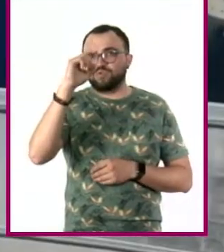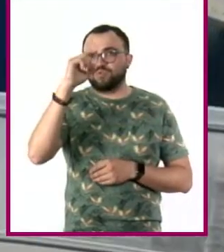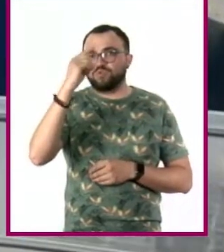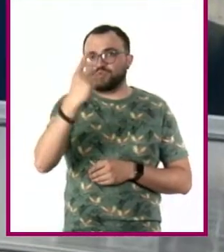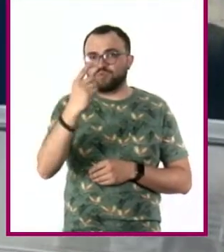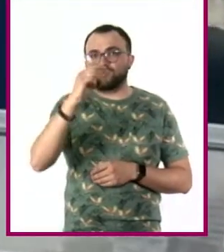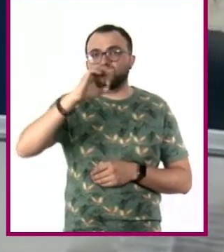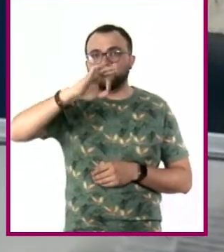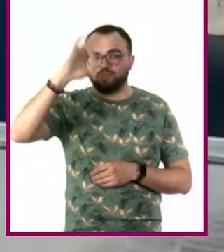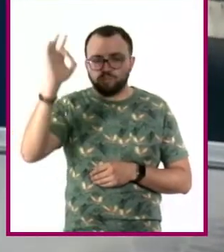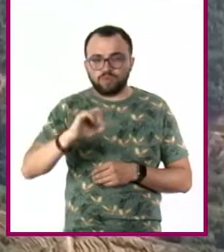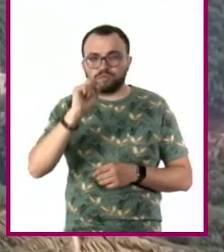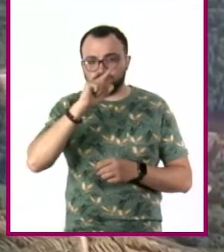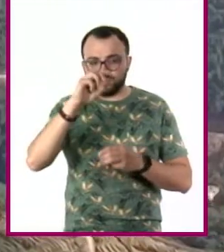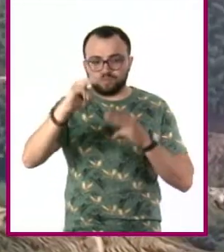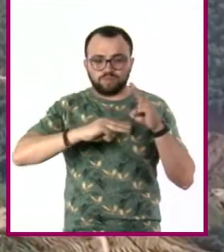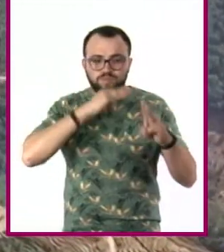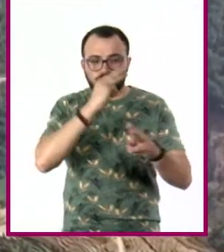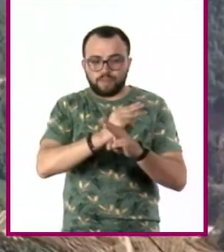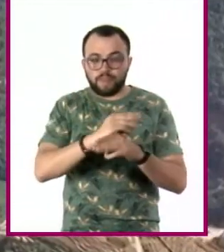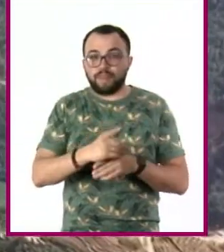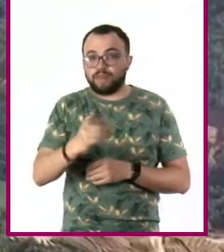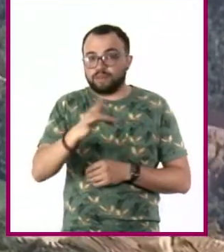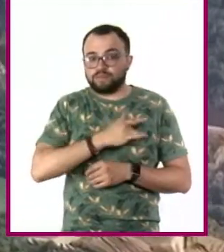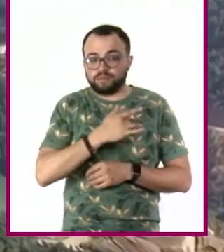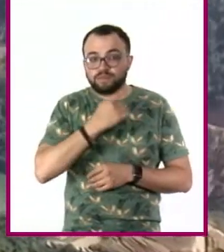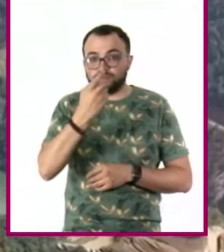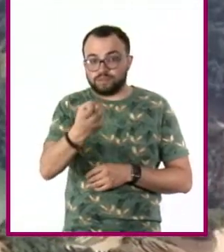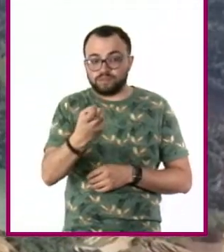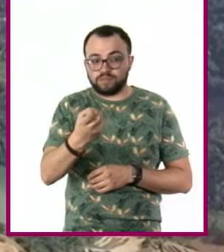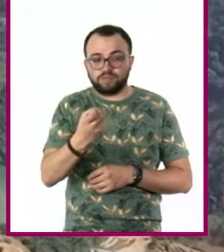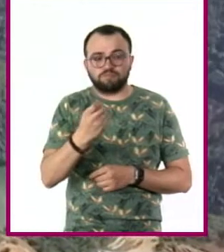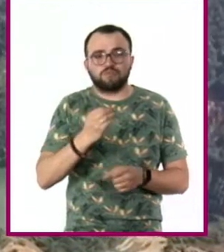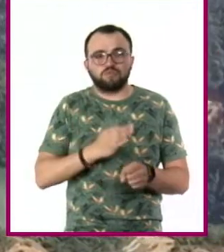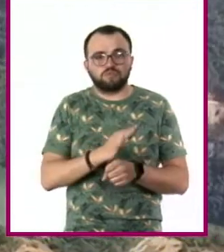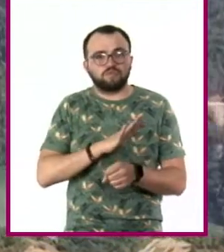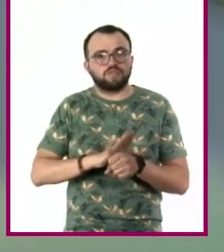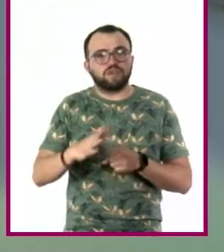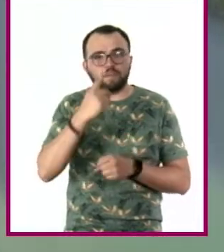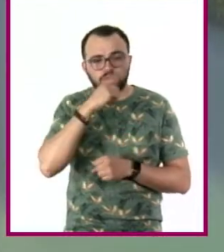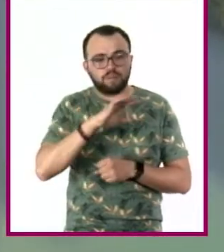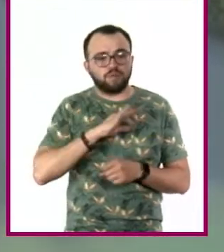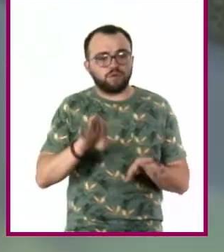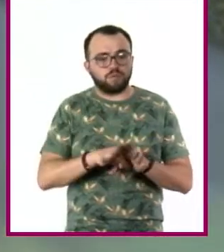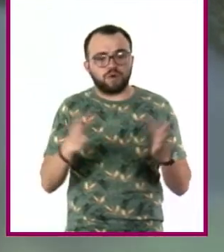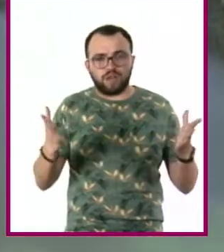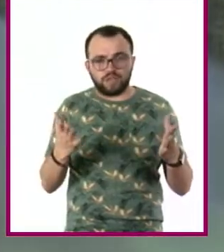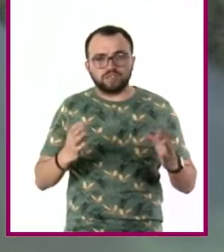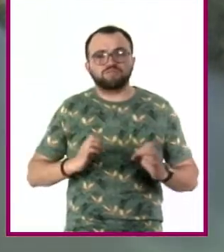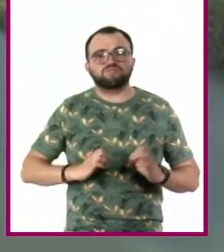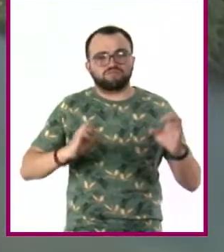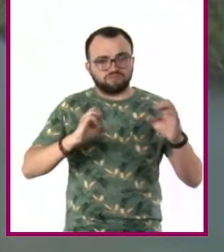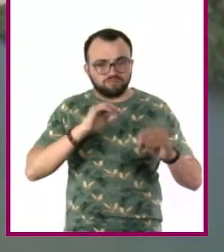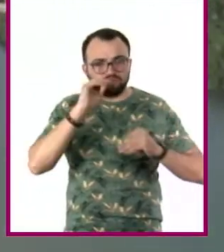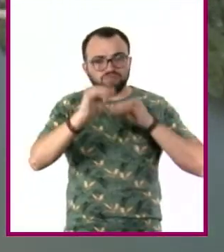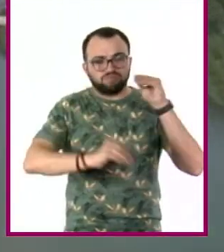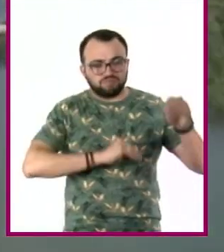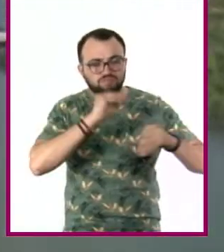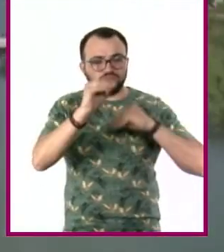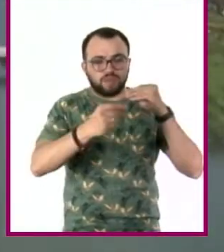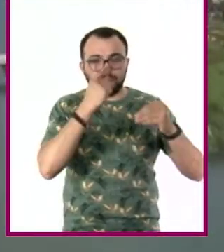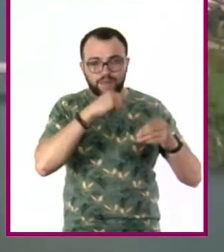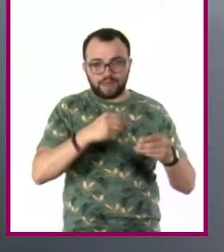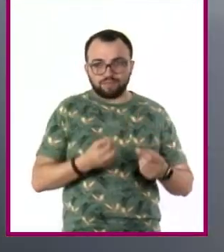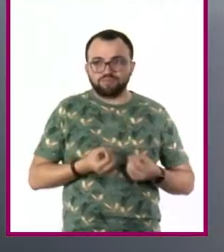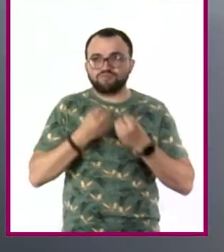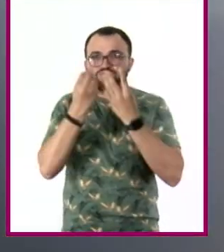Producto Interno Bruto Mundial. Se estima que esa cifra sería suficiente para realizar la infraestructura necesaria que